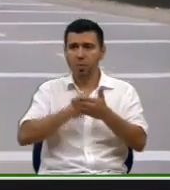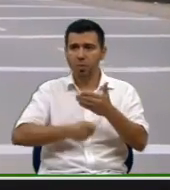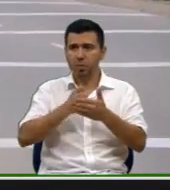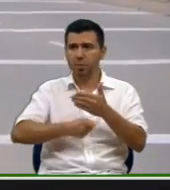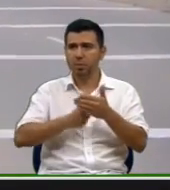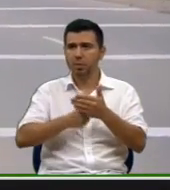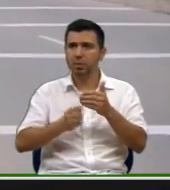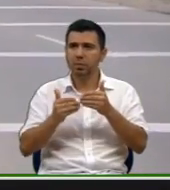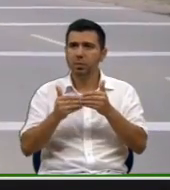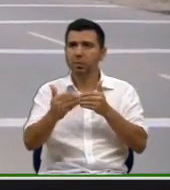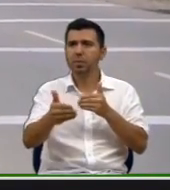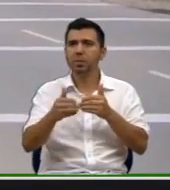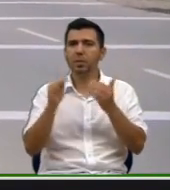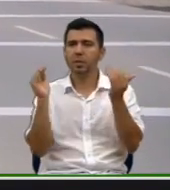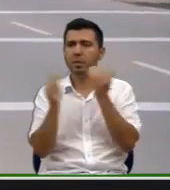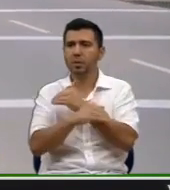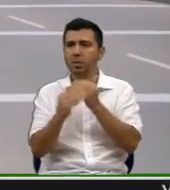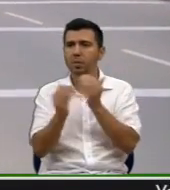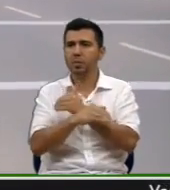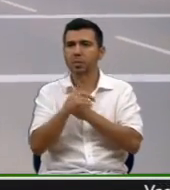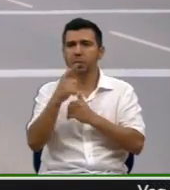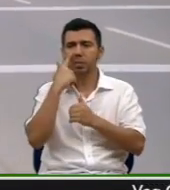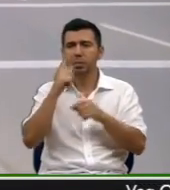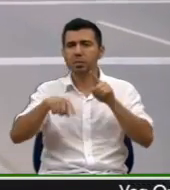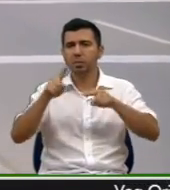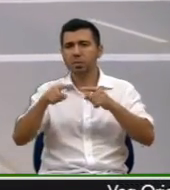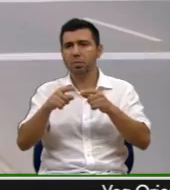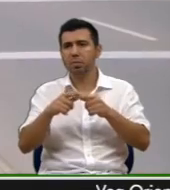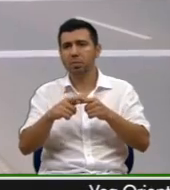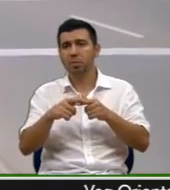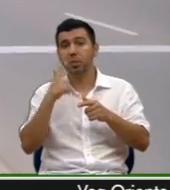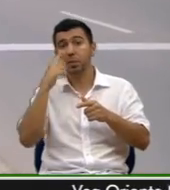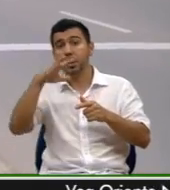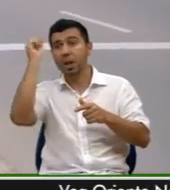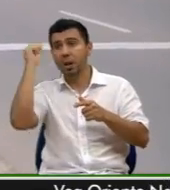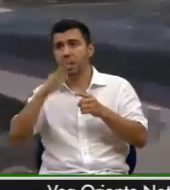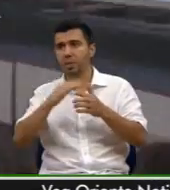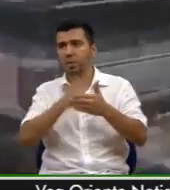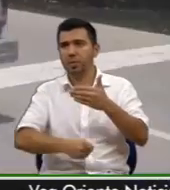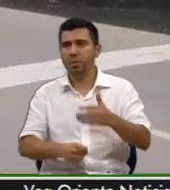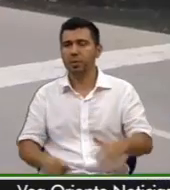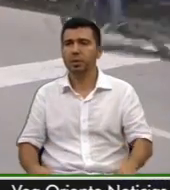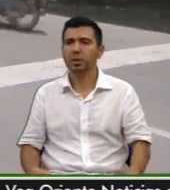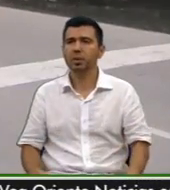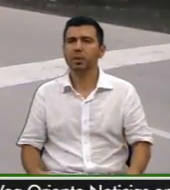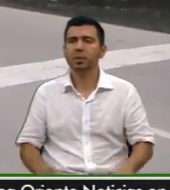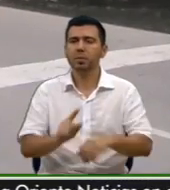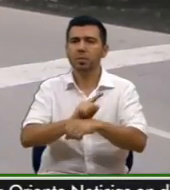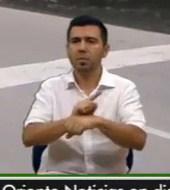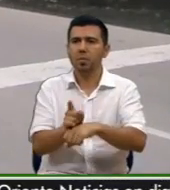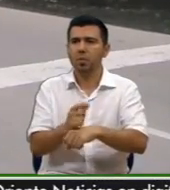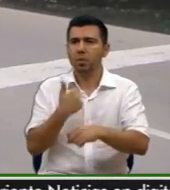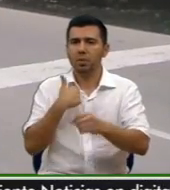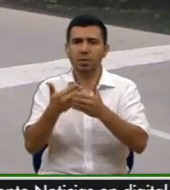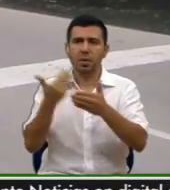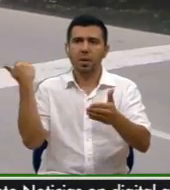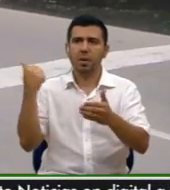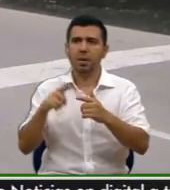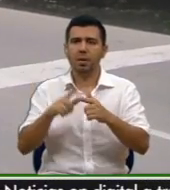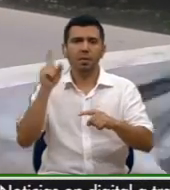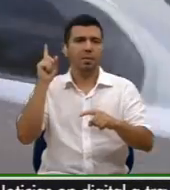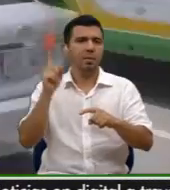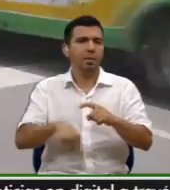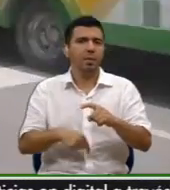sacar por la autopista, las fotomultas de acuerdo a las velocidades, pero también he dicho que eso no lo puedo quitar, que eso ya está dentro